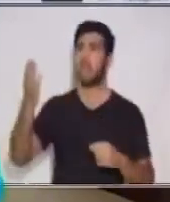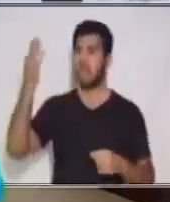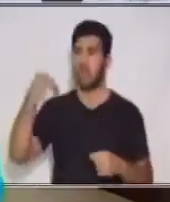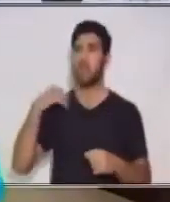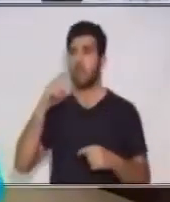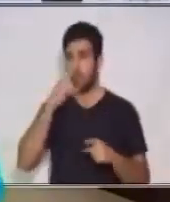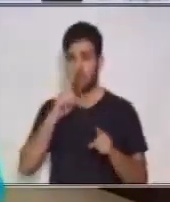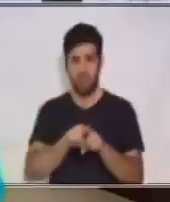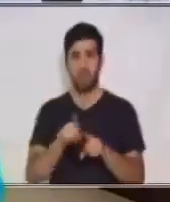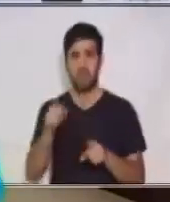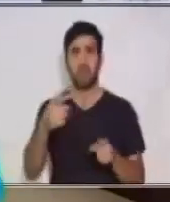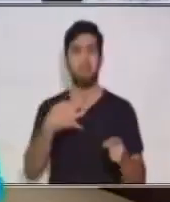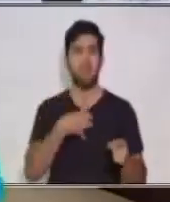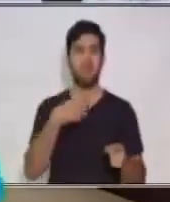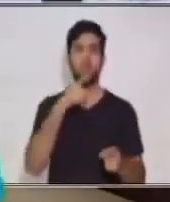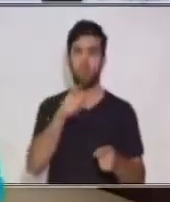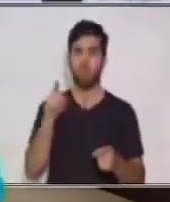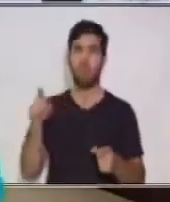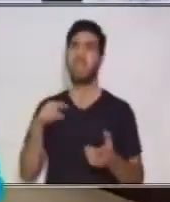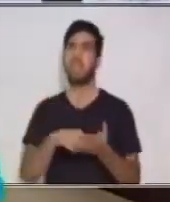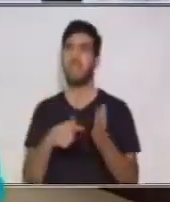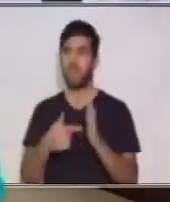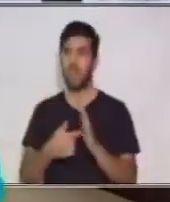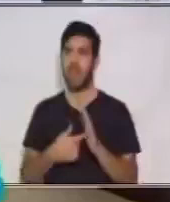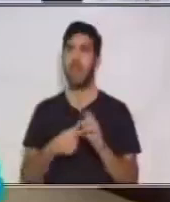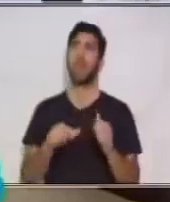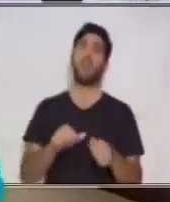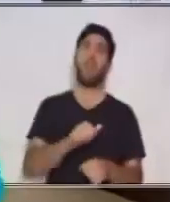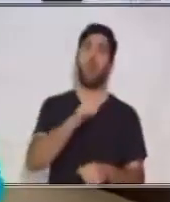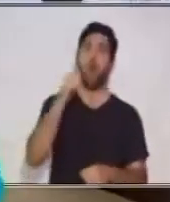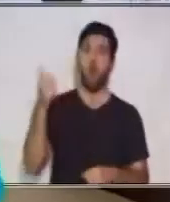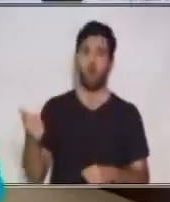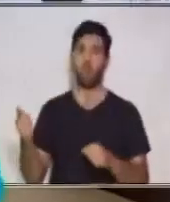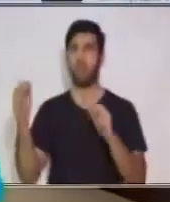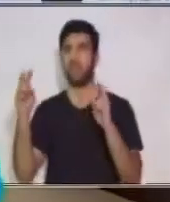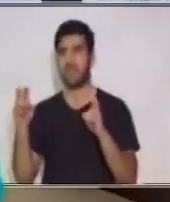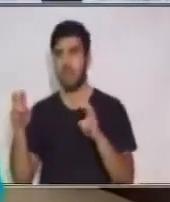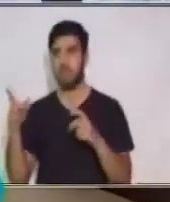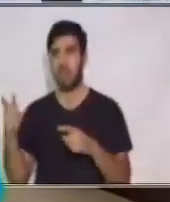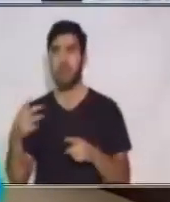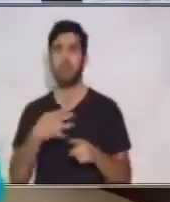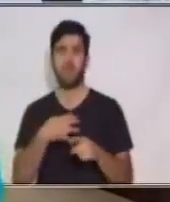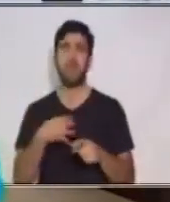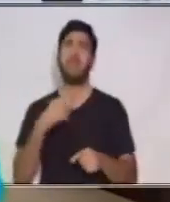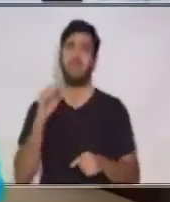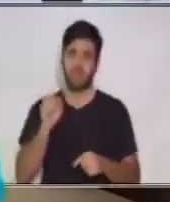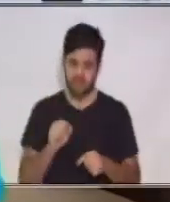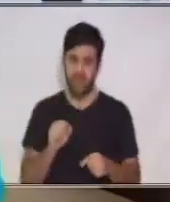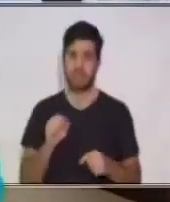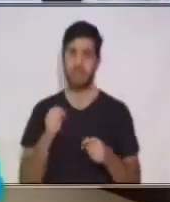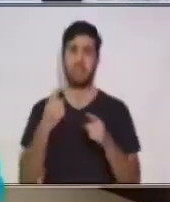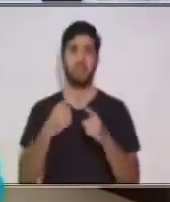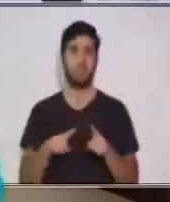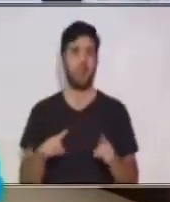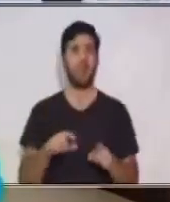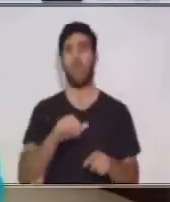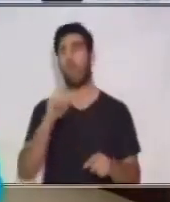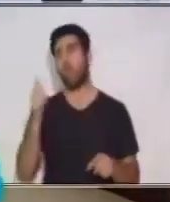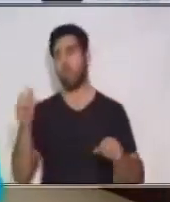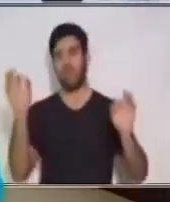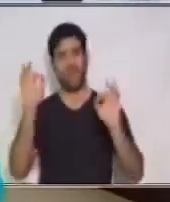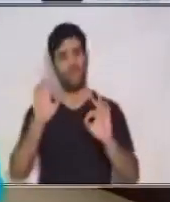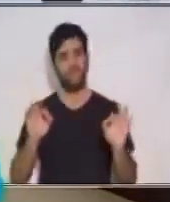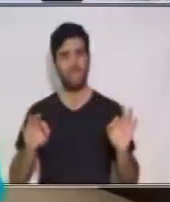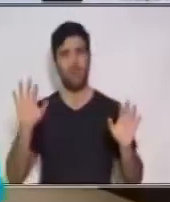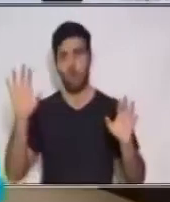también mío, tuyo, suyo, todo lo posesivo existe dentro de un adjetivo posesivo. Y efectivamente existe y puede